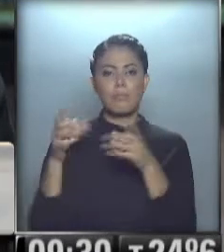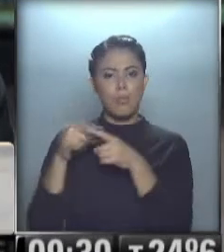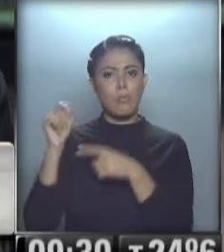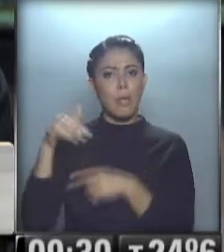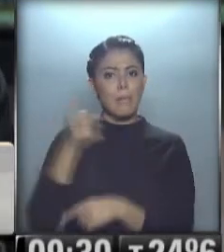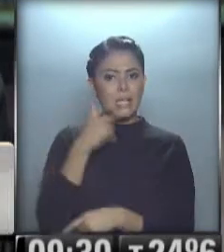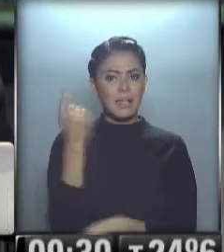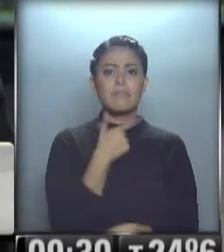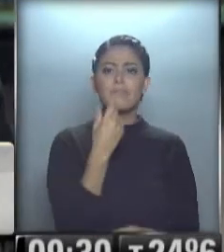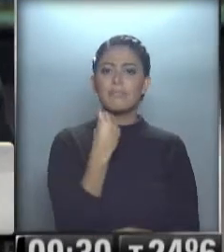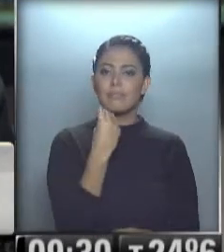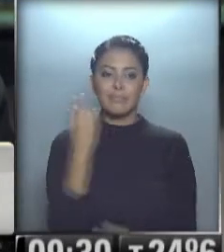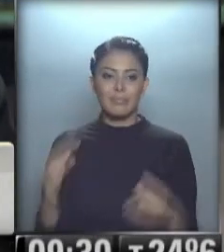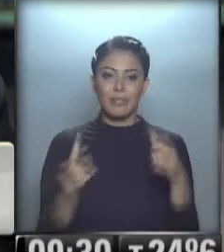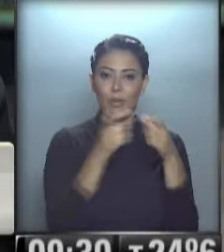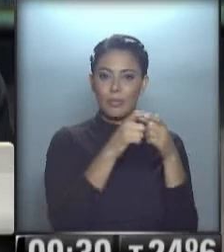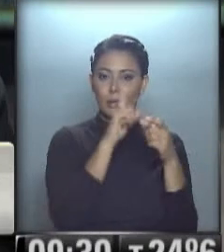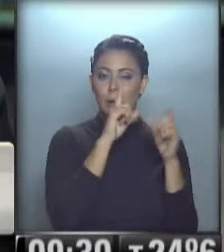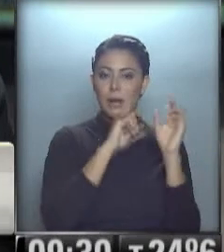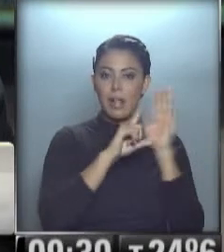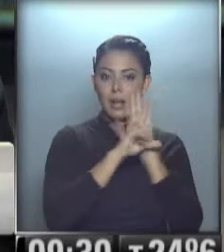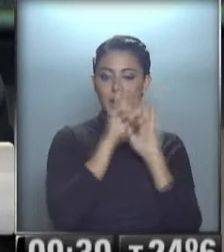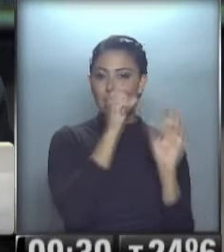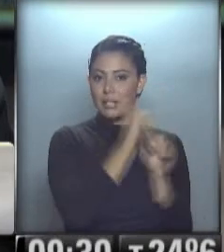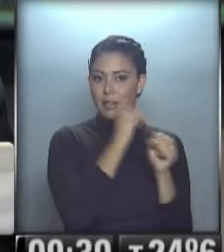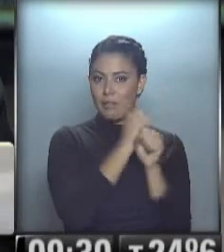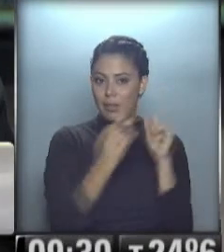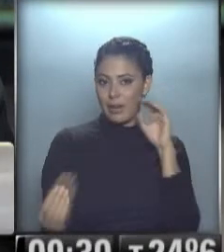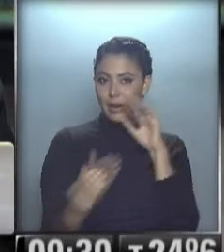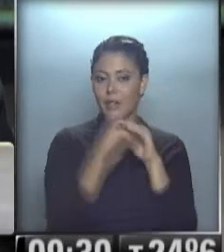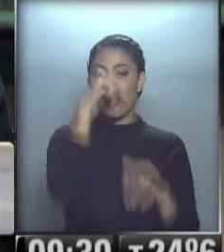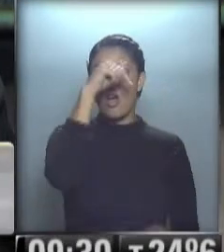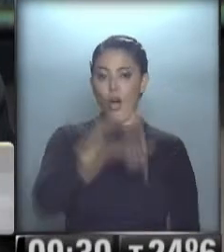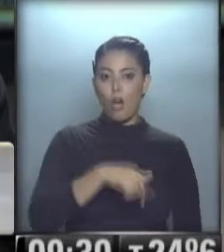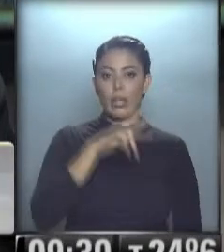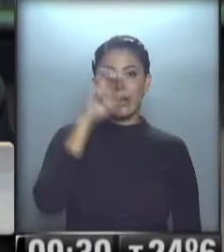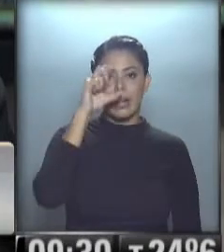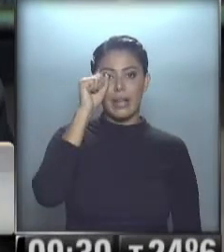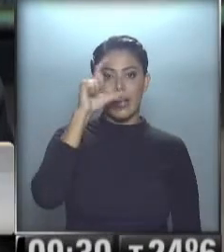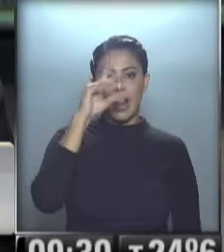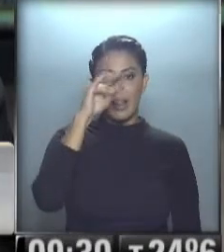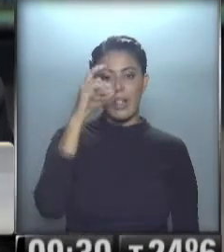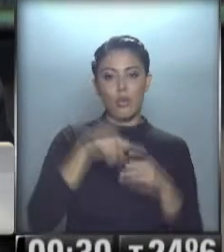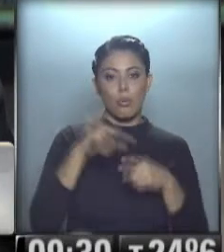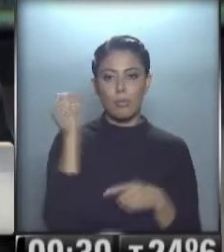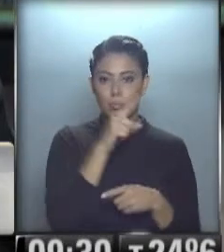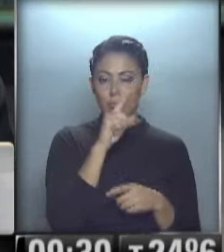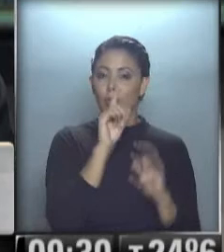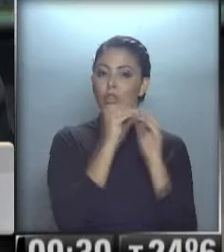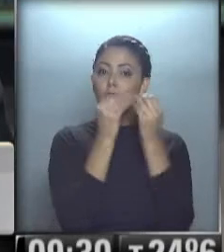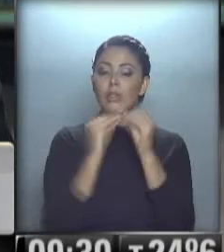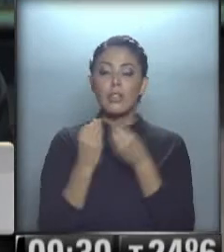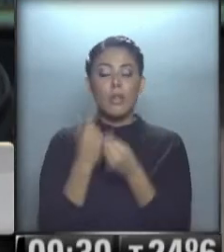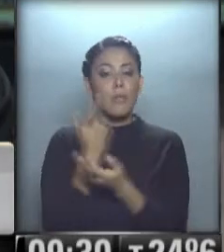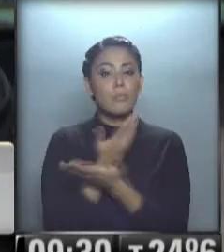frente renovador presidir la comisión de legislación del trabajo hoy la preside héctor recalde del frente para la historia los números estarían